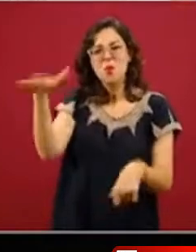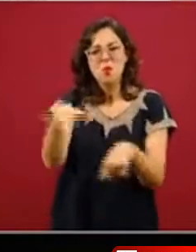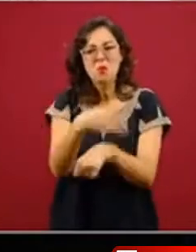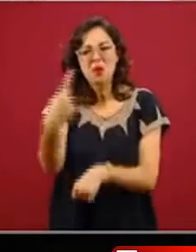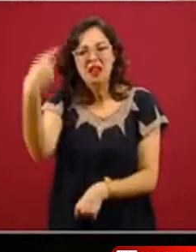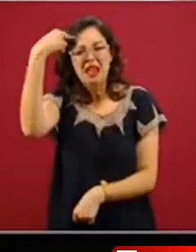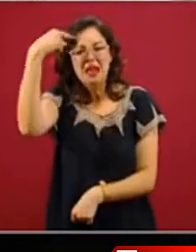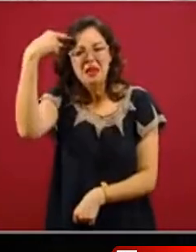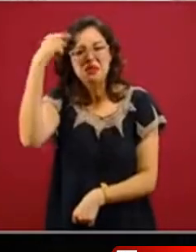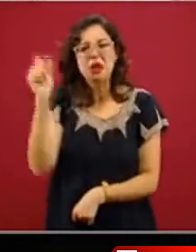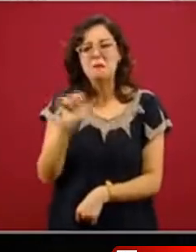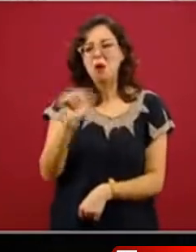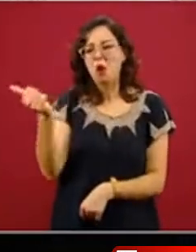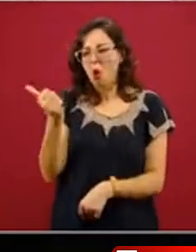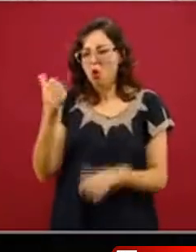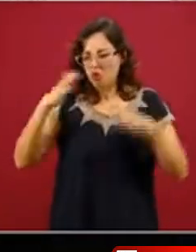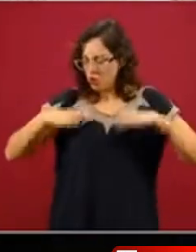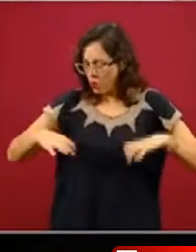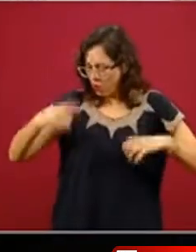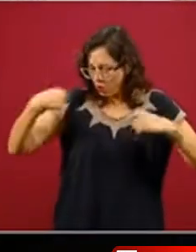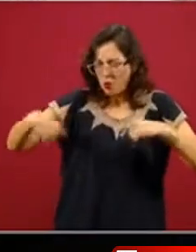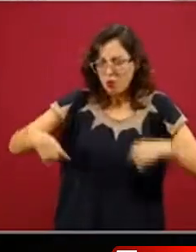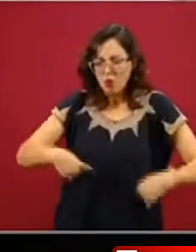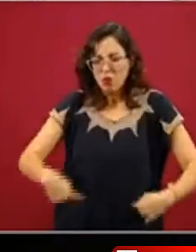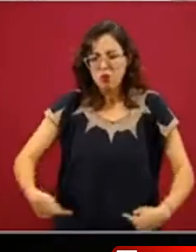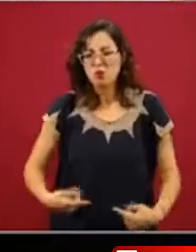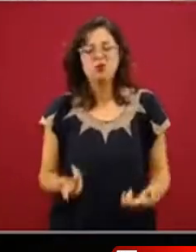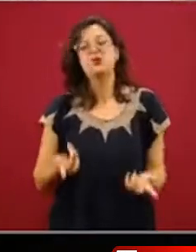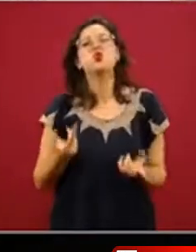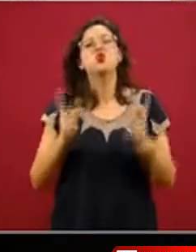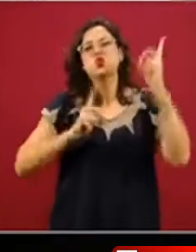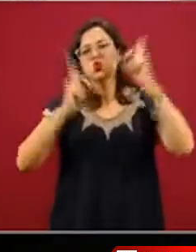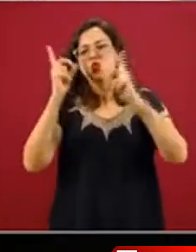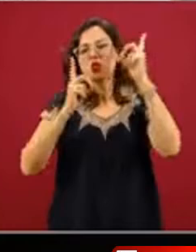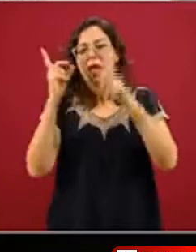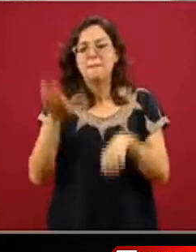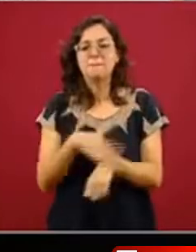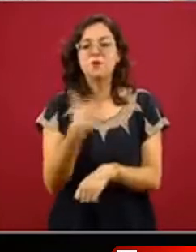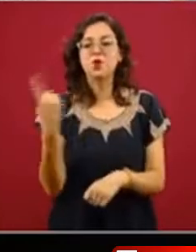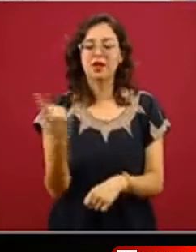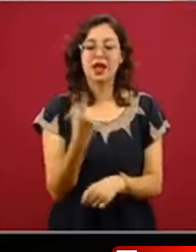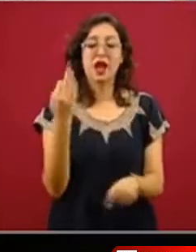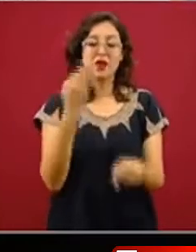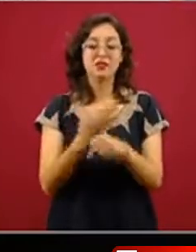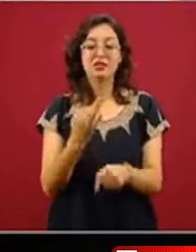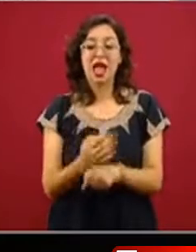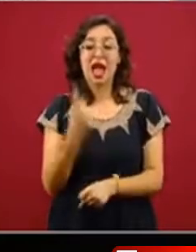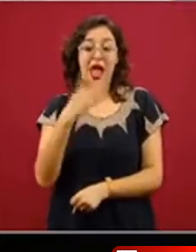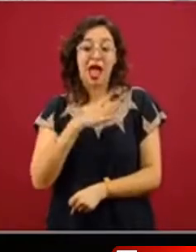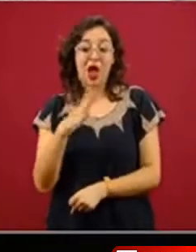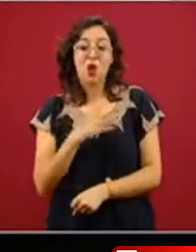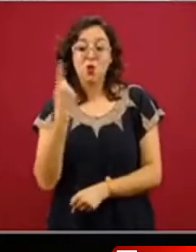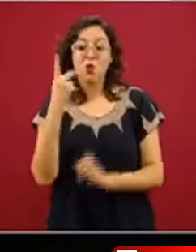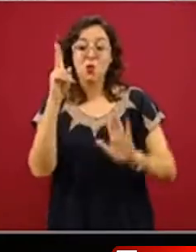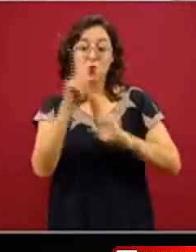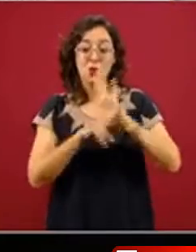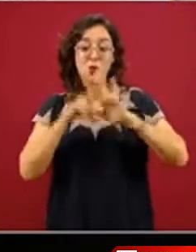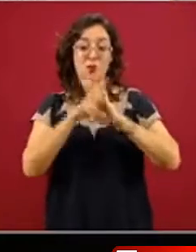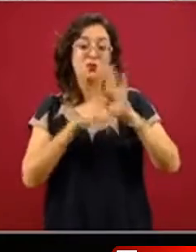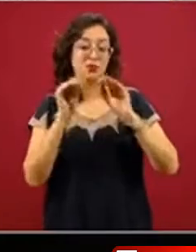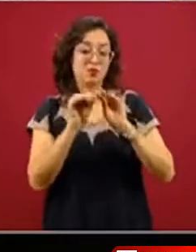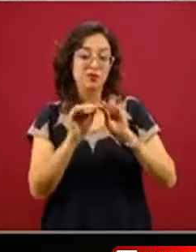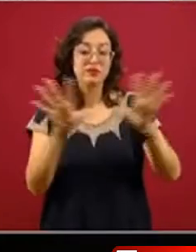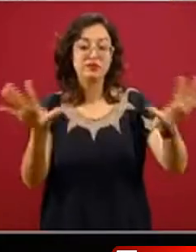cuerpo. Y la duda que tienen es porque ese video que está corriendo en redes sociales dice